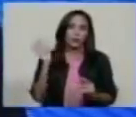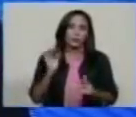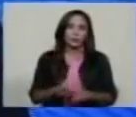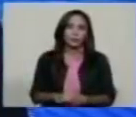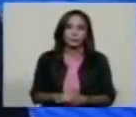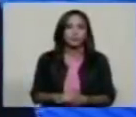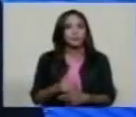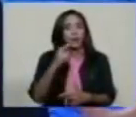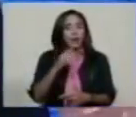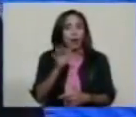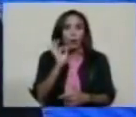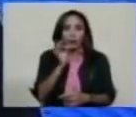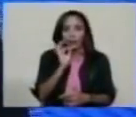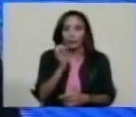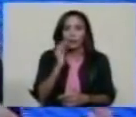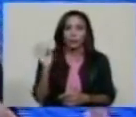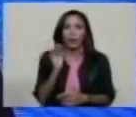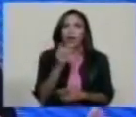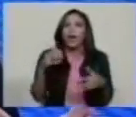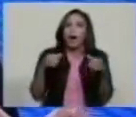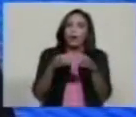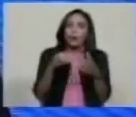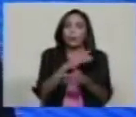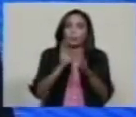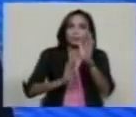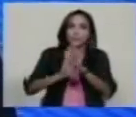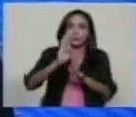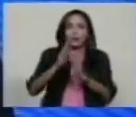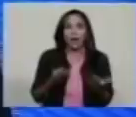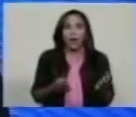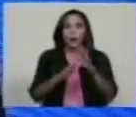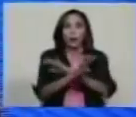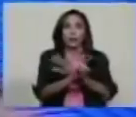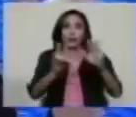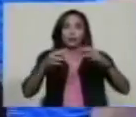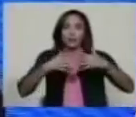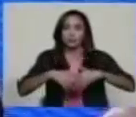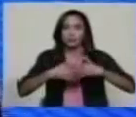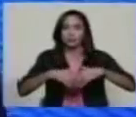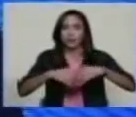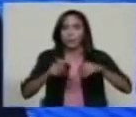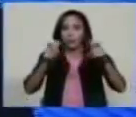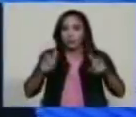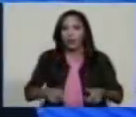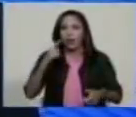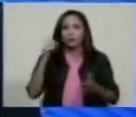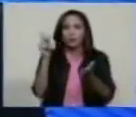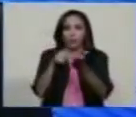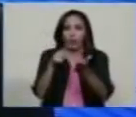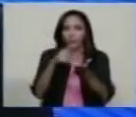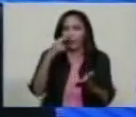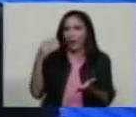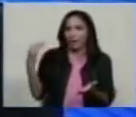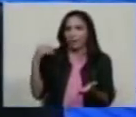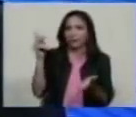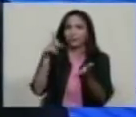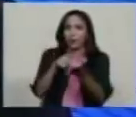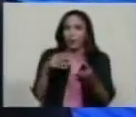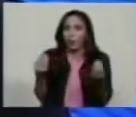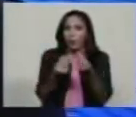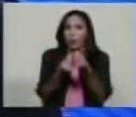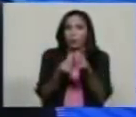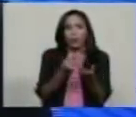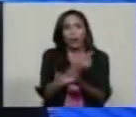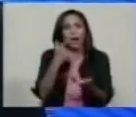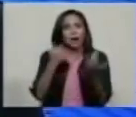haya decidido crecer, porque los 47 empresarios que nos acompañaron en la primera avanzada en Beijing, una cosa pudieron sacar